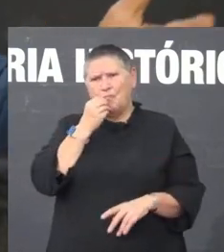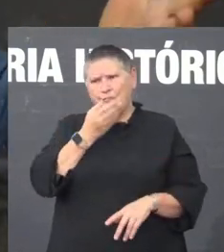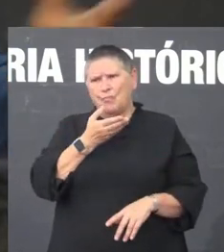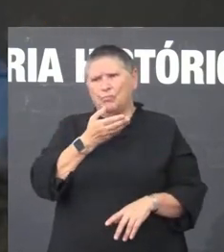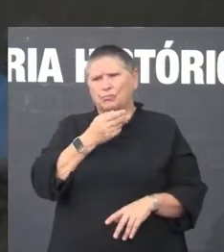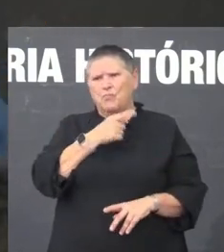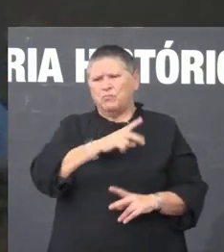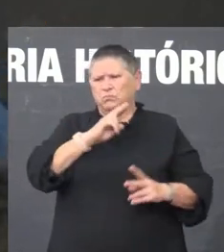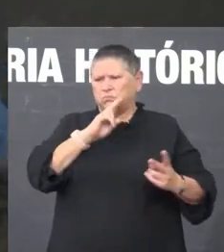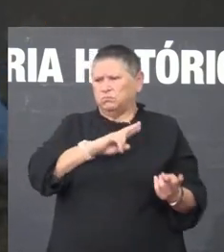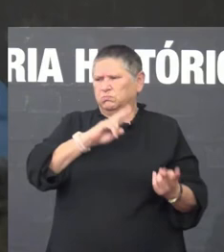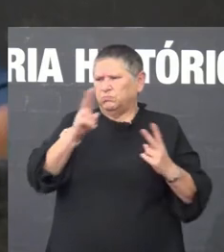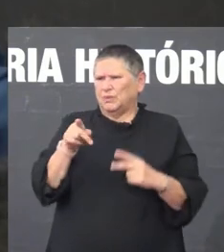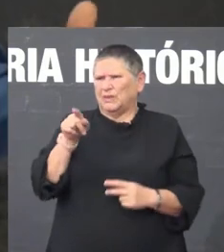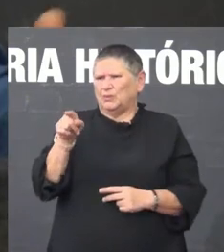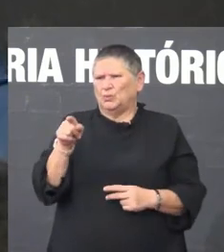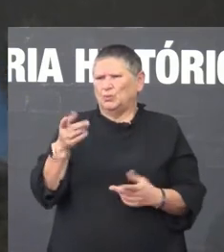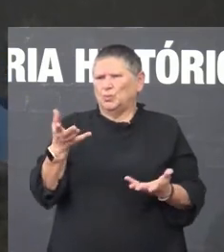dijo aquello?